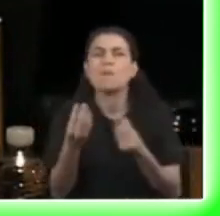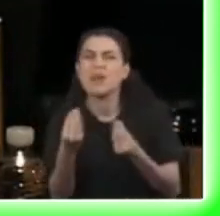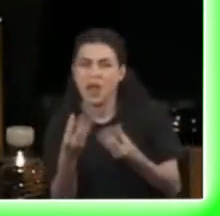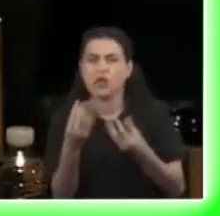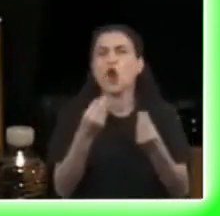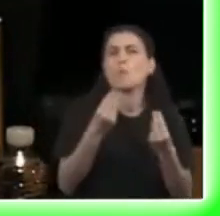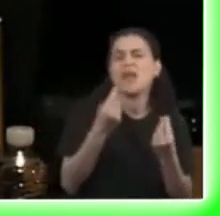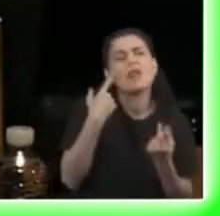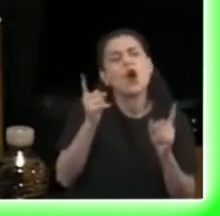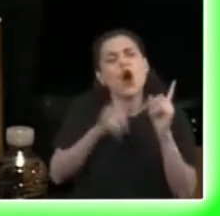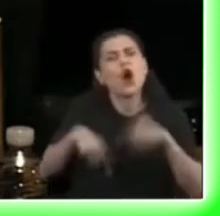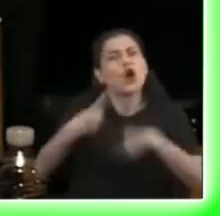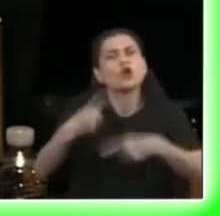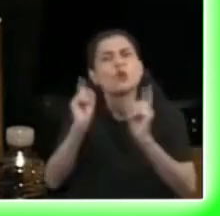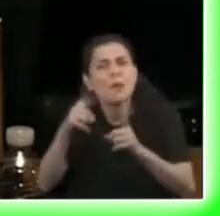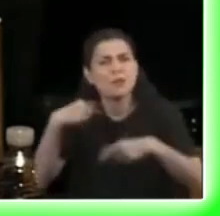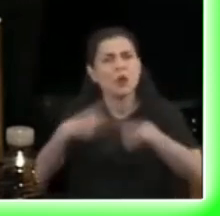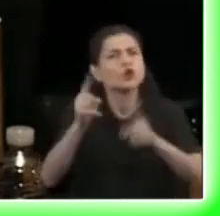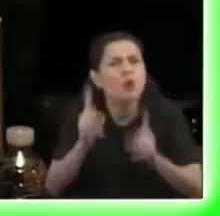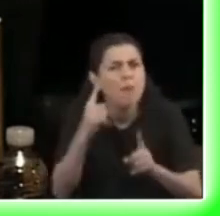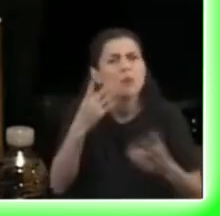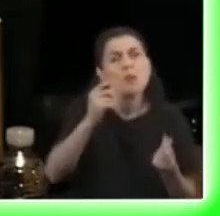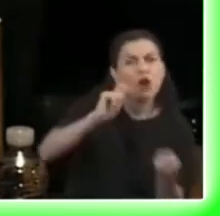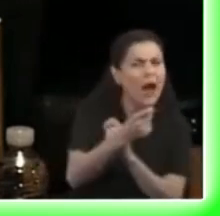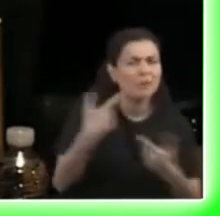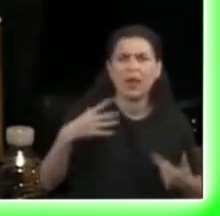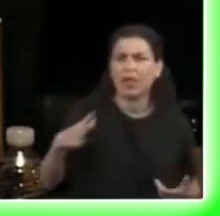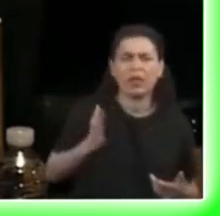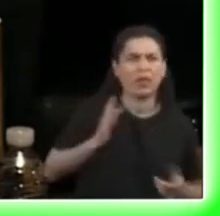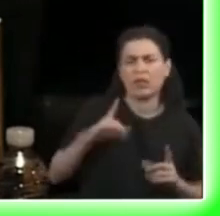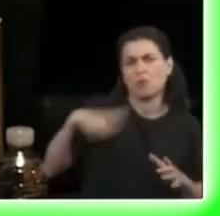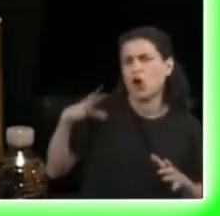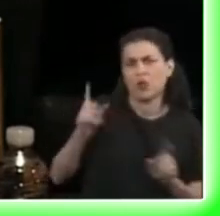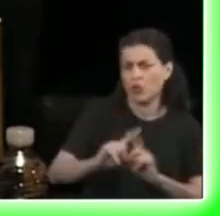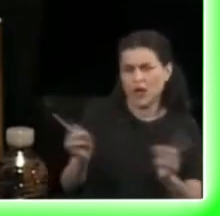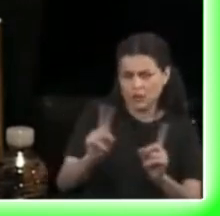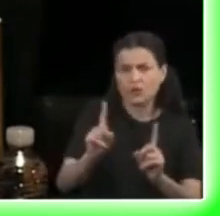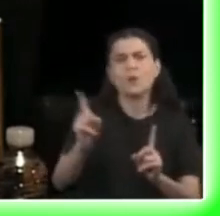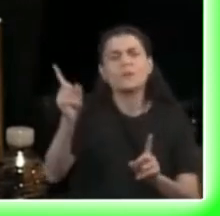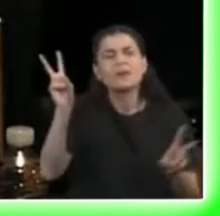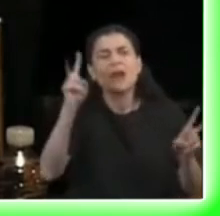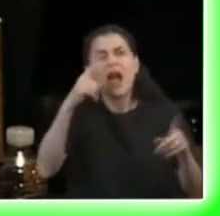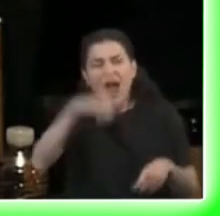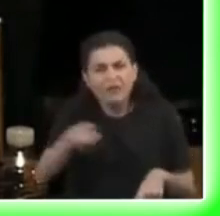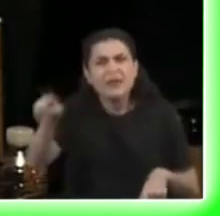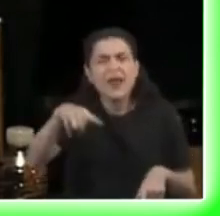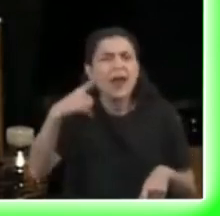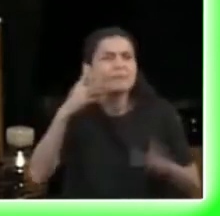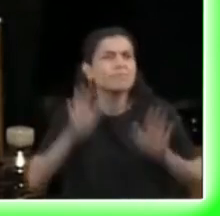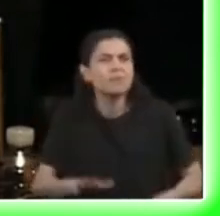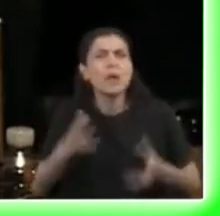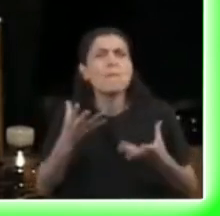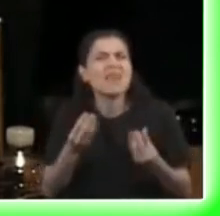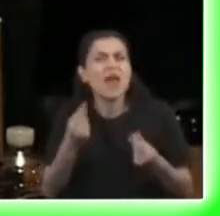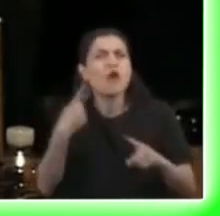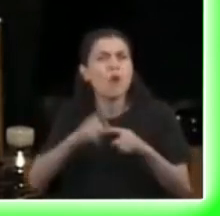peligrosa, que seguramente les iría mejor con el modelo de la libertad, pero fueron paralizados por el riesgo que siempre conlleva el